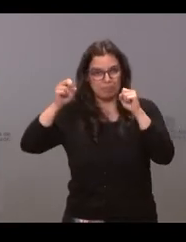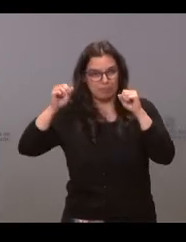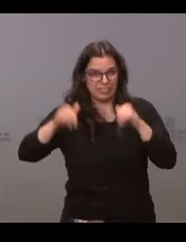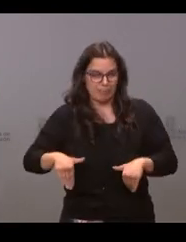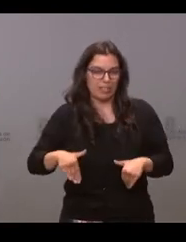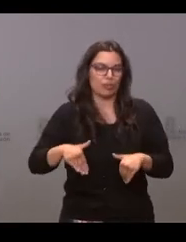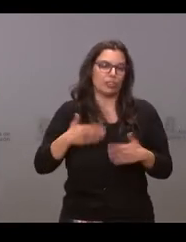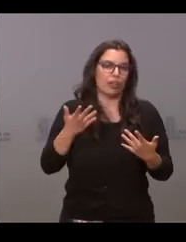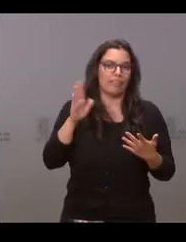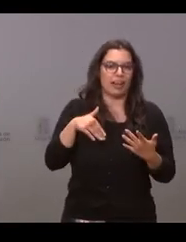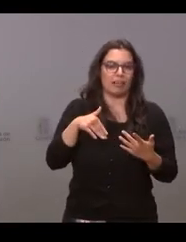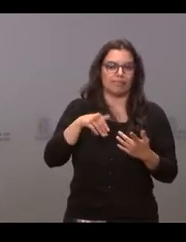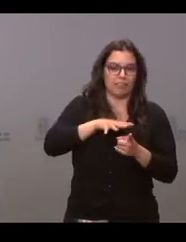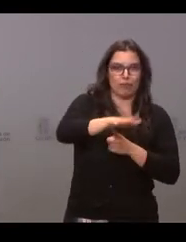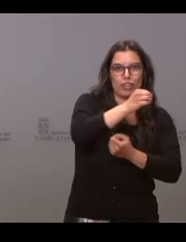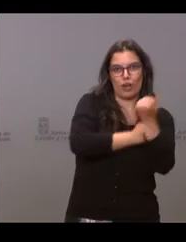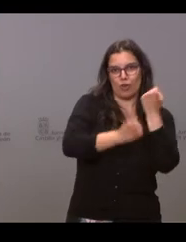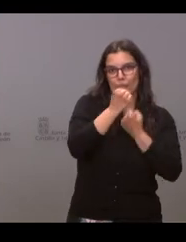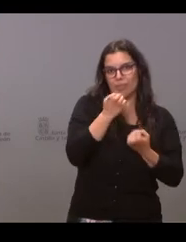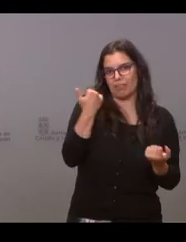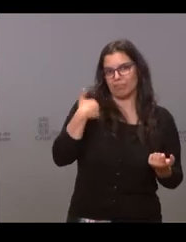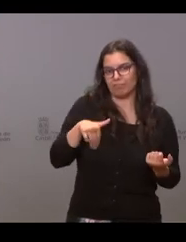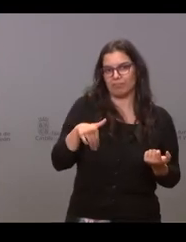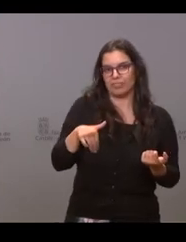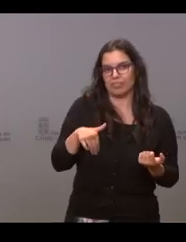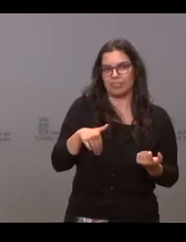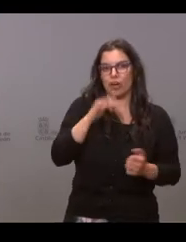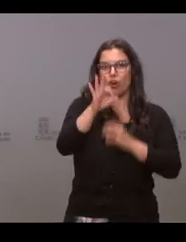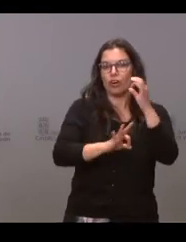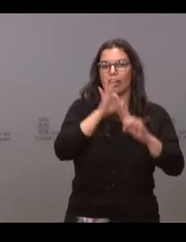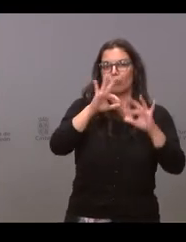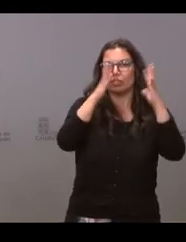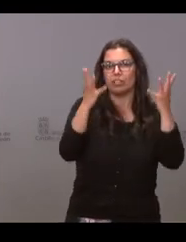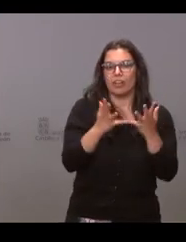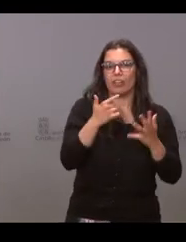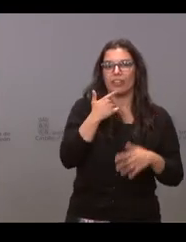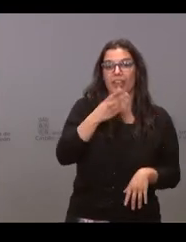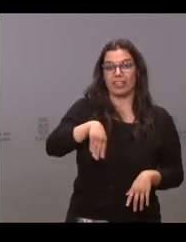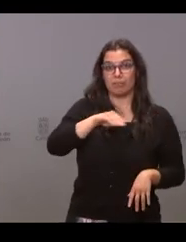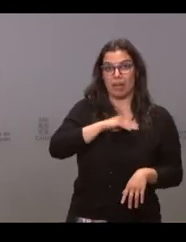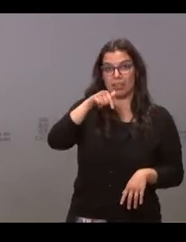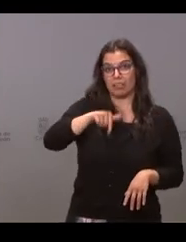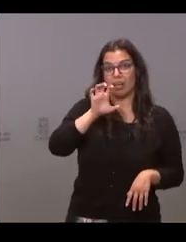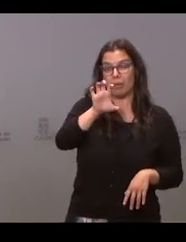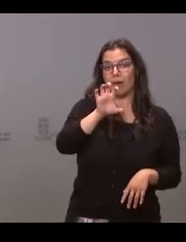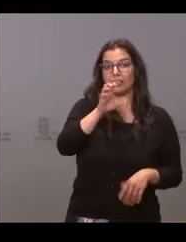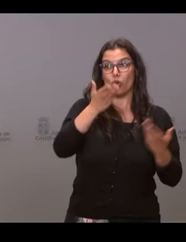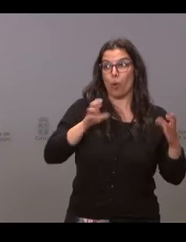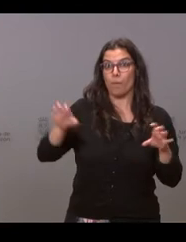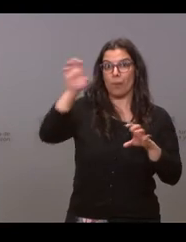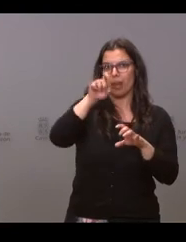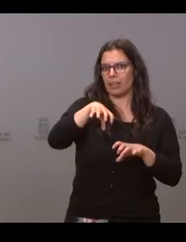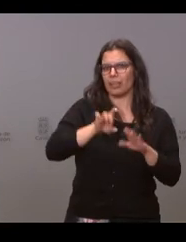rebote en la economía que ya sitúa en los organismos internacionales a españa como el país de mayor crecimiento